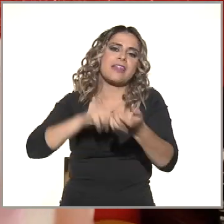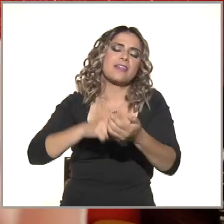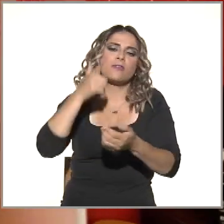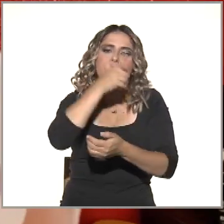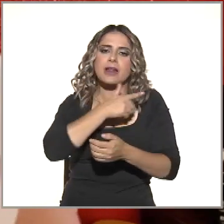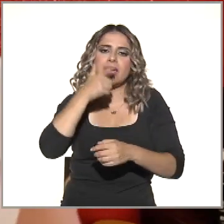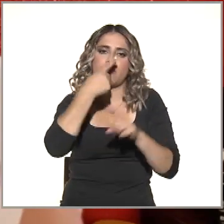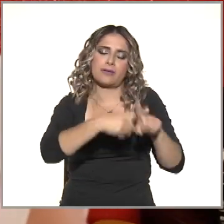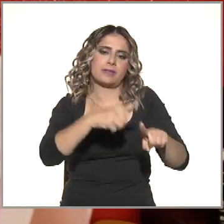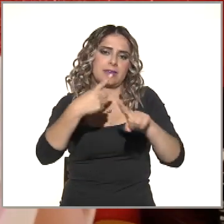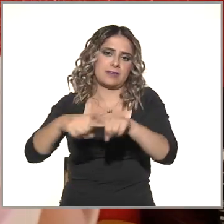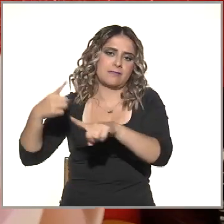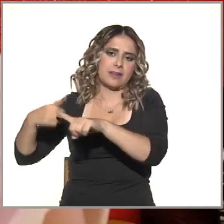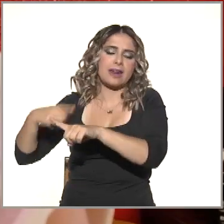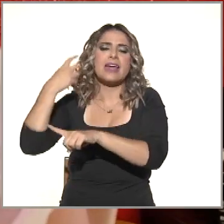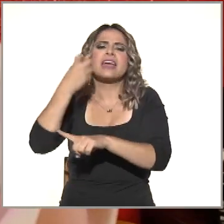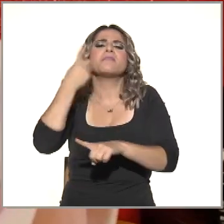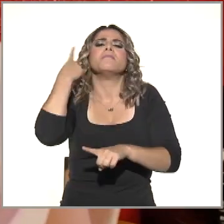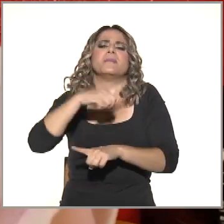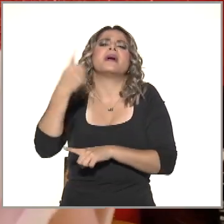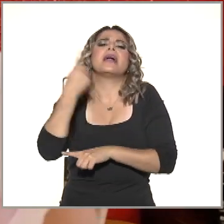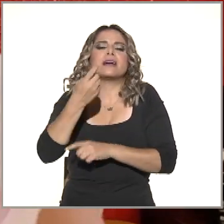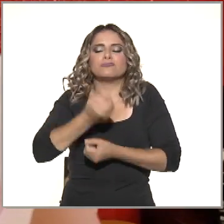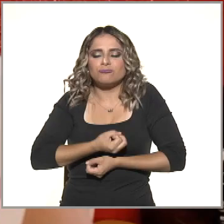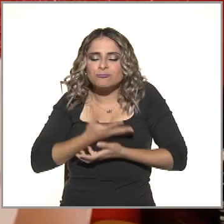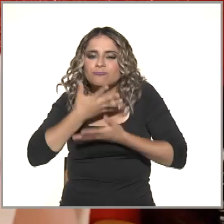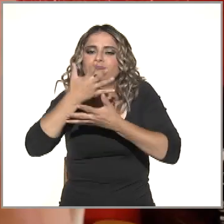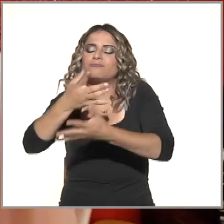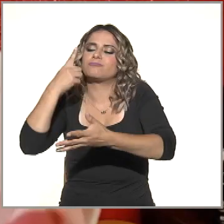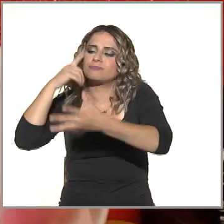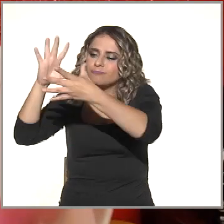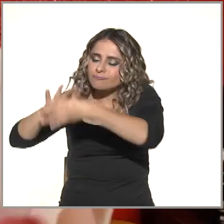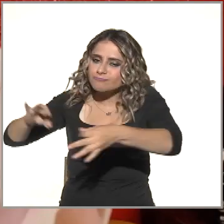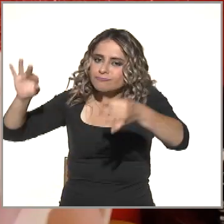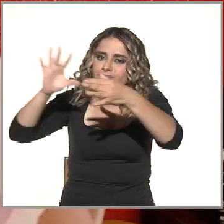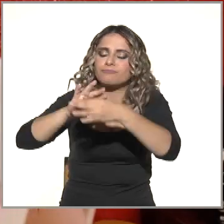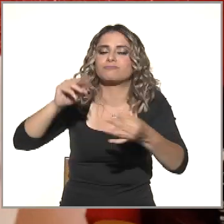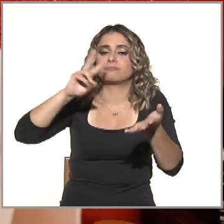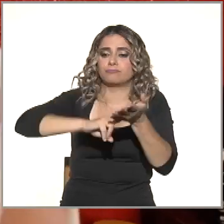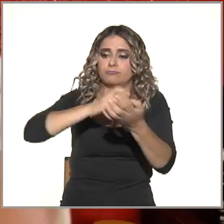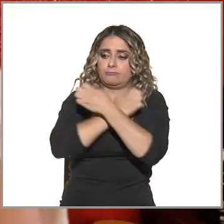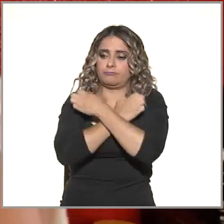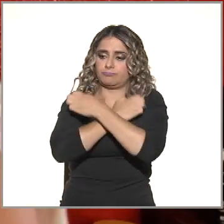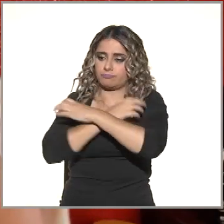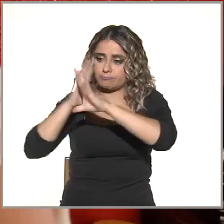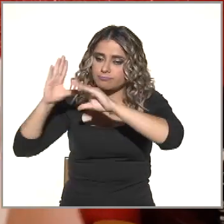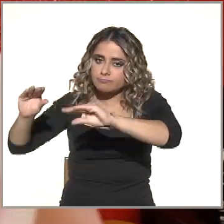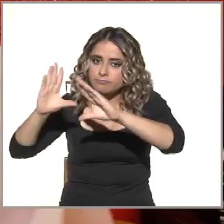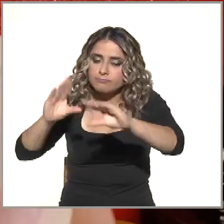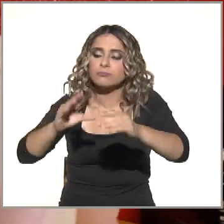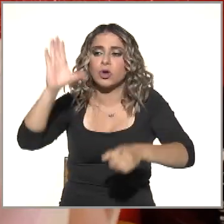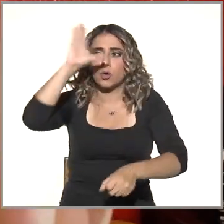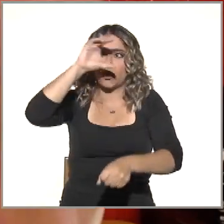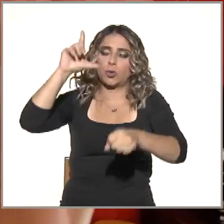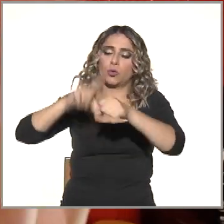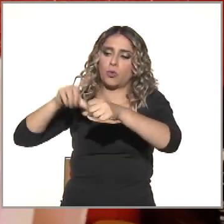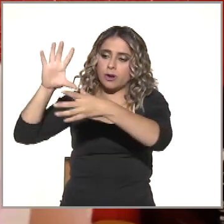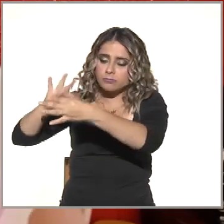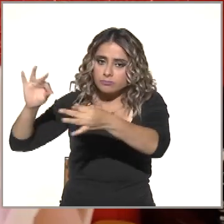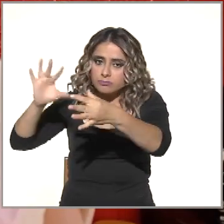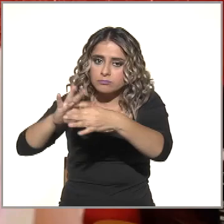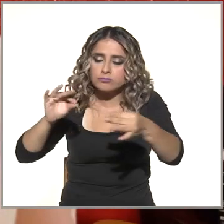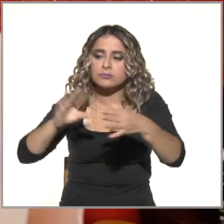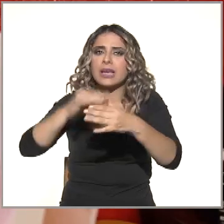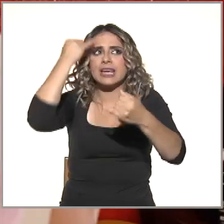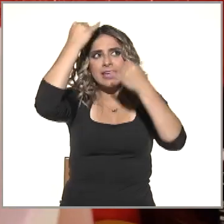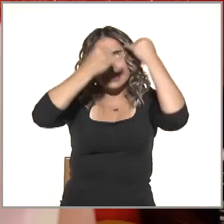sirven para eso, para transmitir conocimientos, valores culturales, sociales,